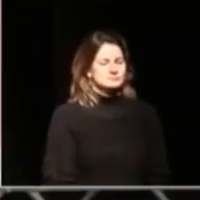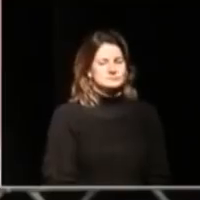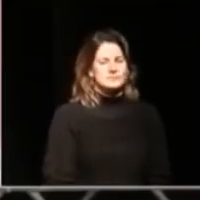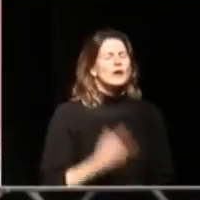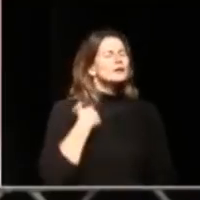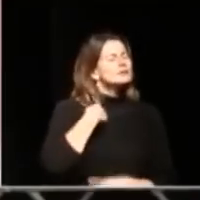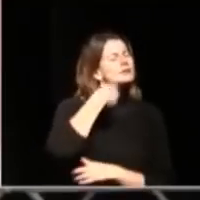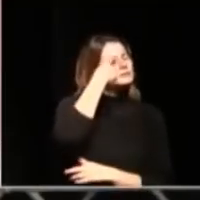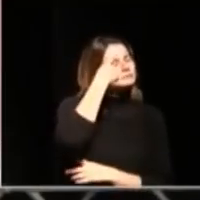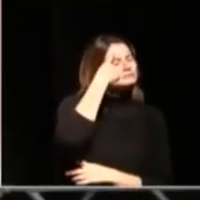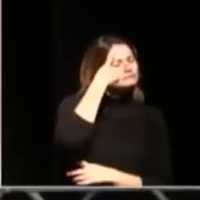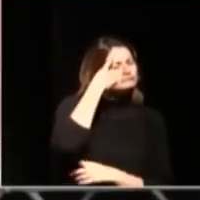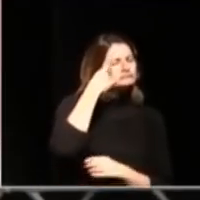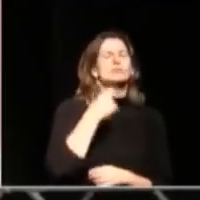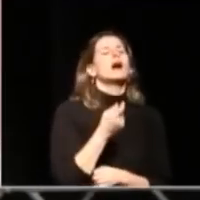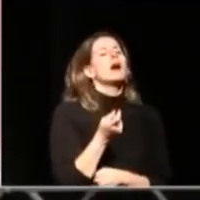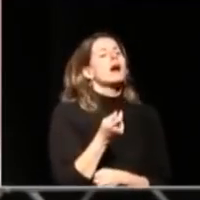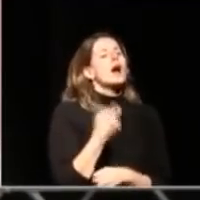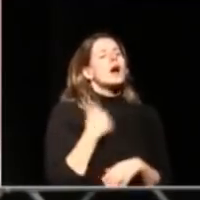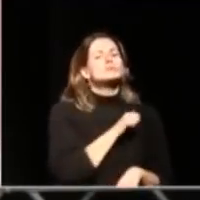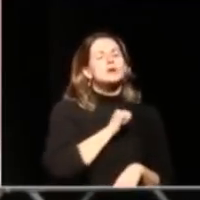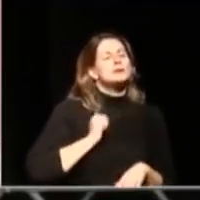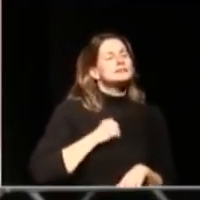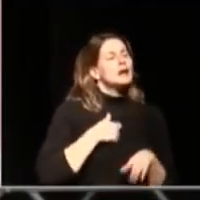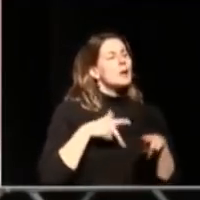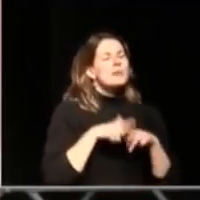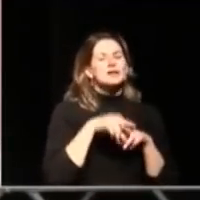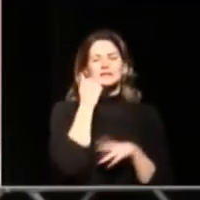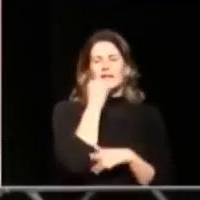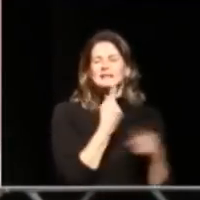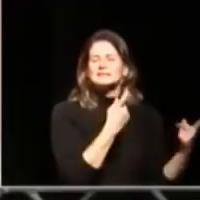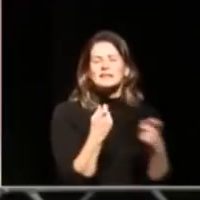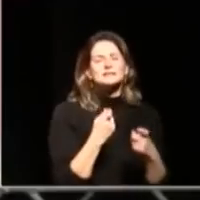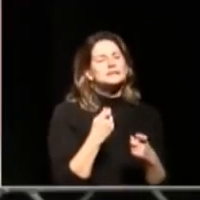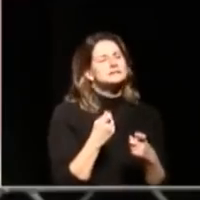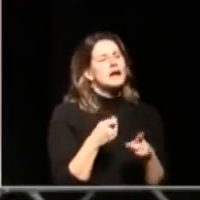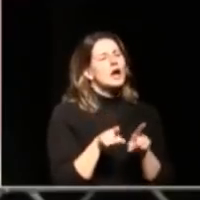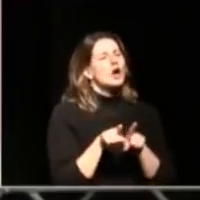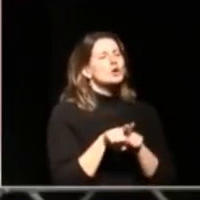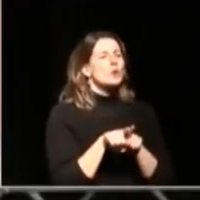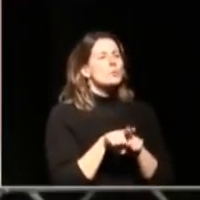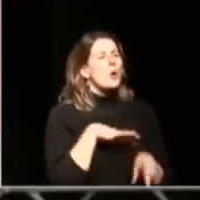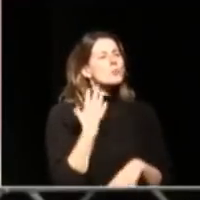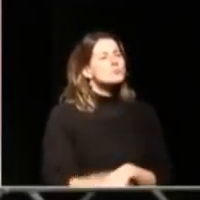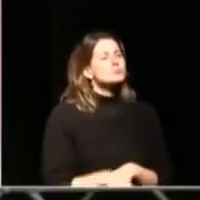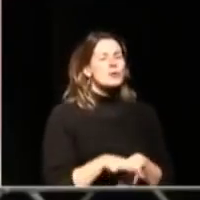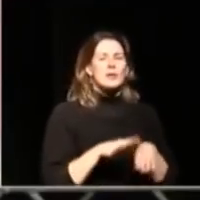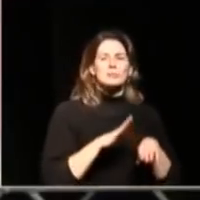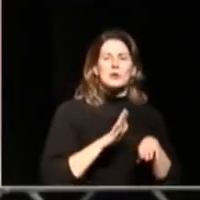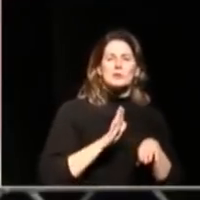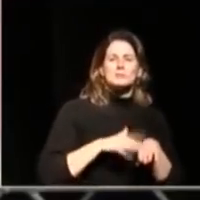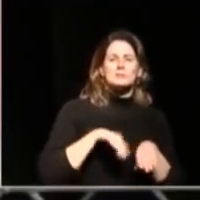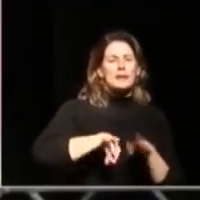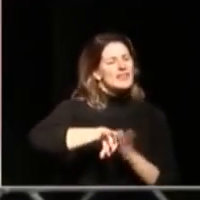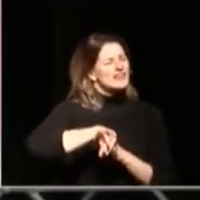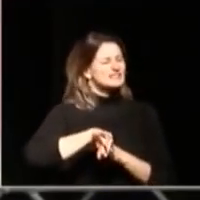Yo recuerdo al dueño del Banco Sabadell diciendo: hace falta un Podemos de los bancos, hace falta un Podemos de